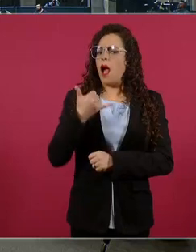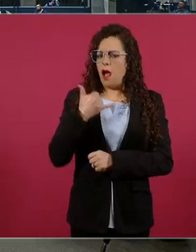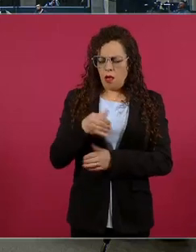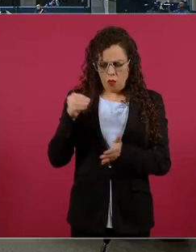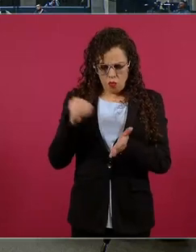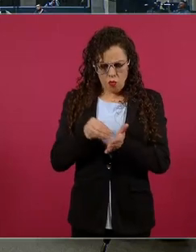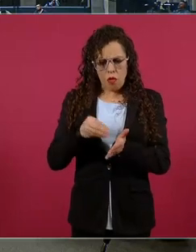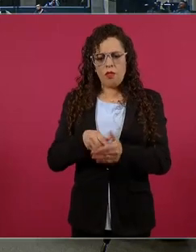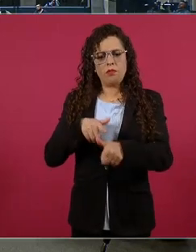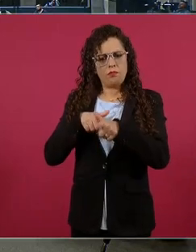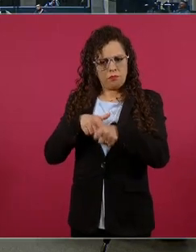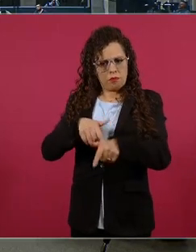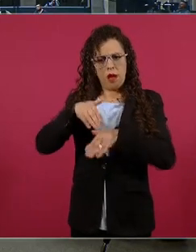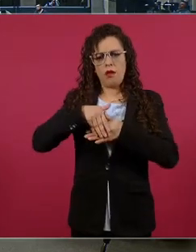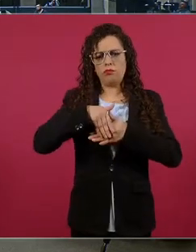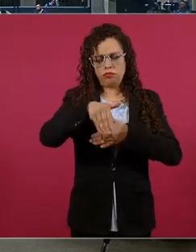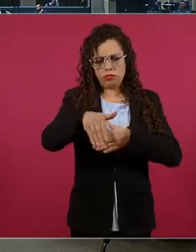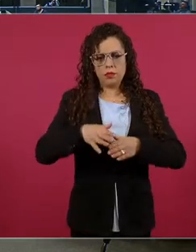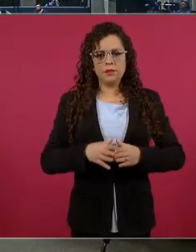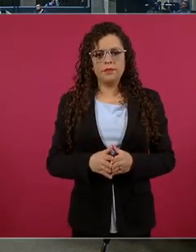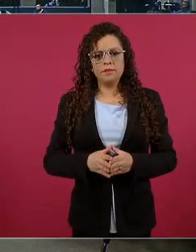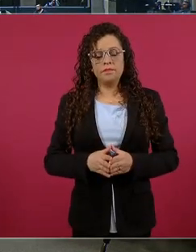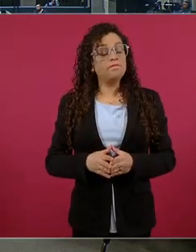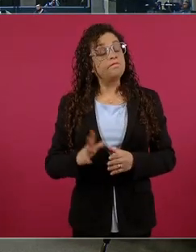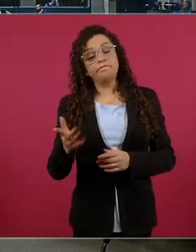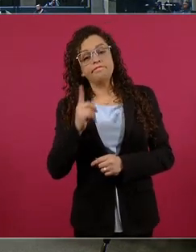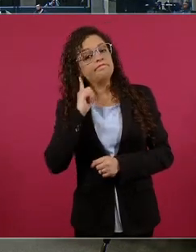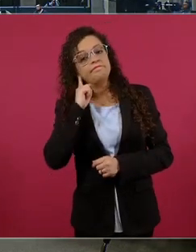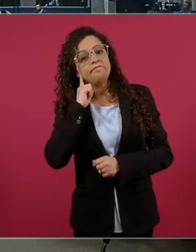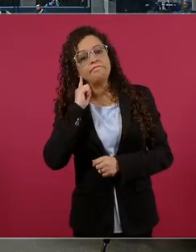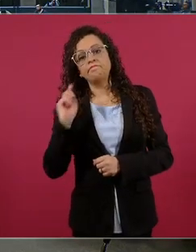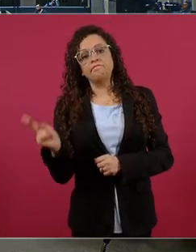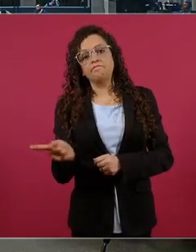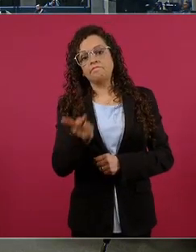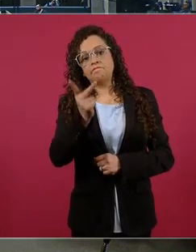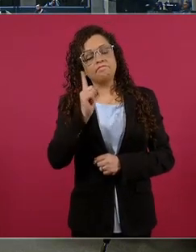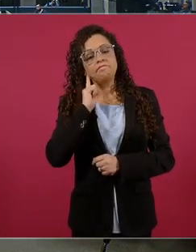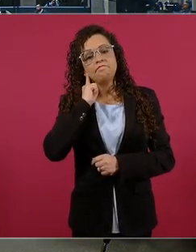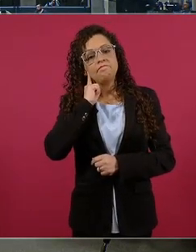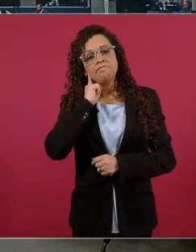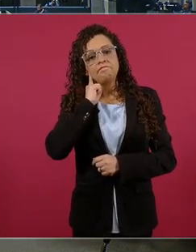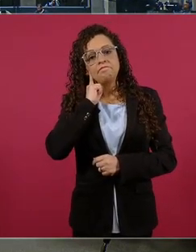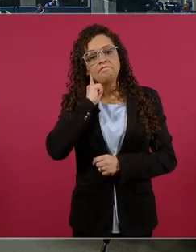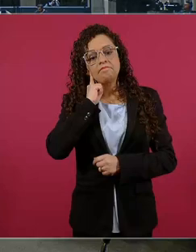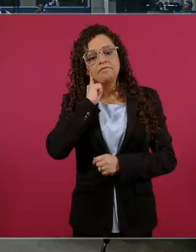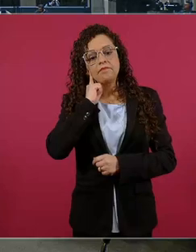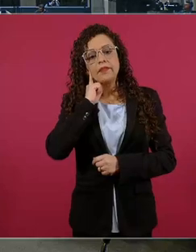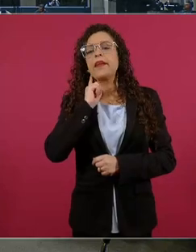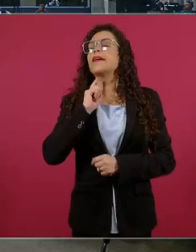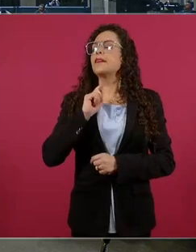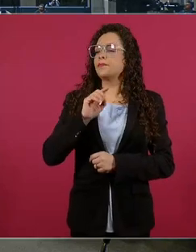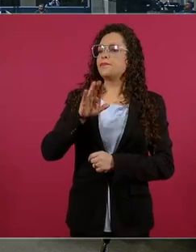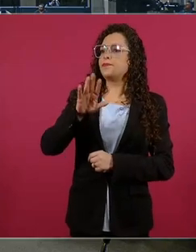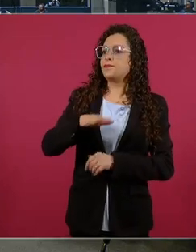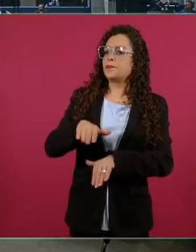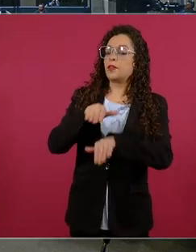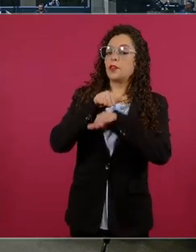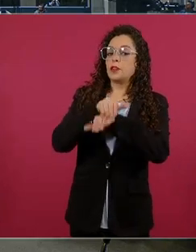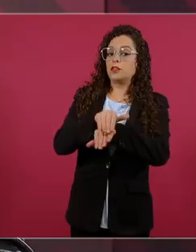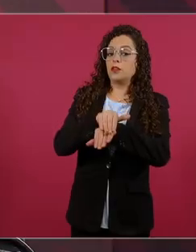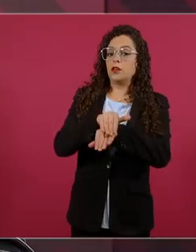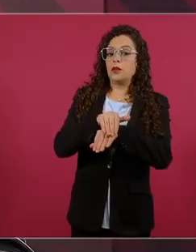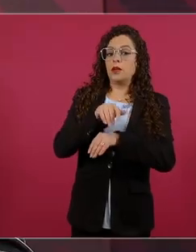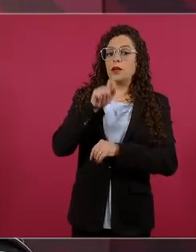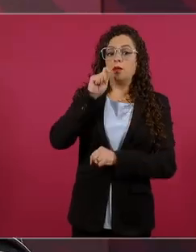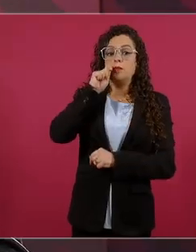aeropuertos o en puerto o en la frontera por donde entren ilegalmente? En el caso de vapeadores, no